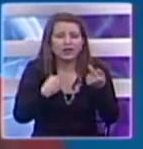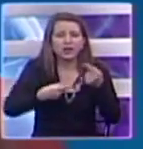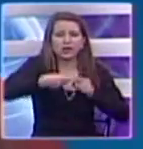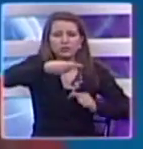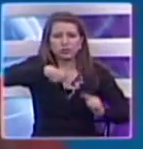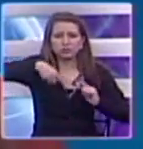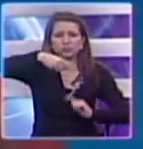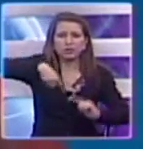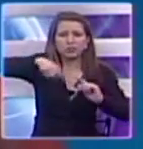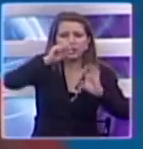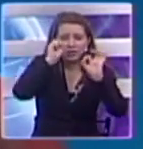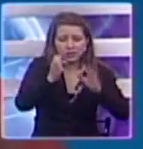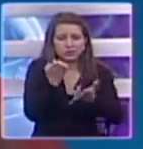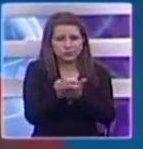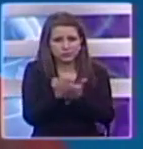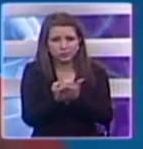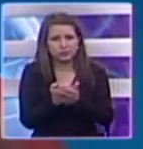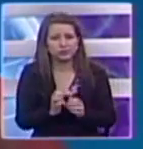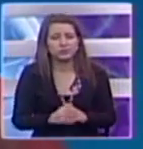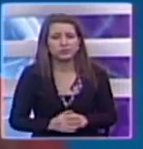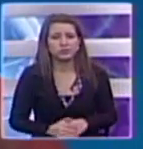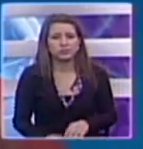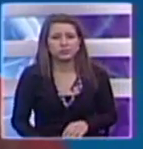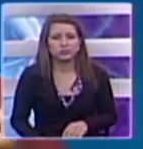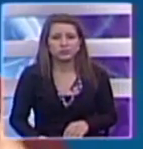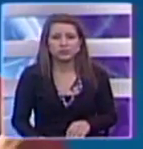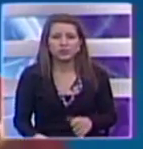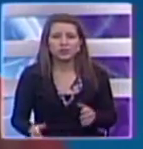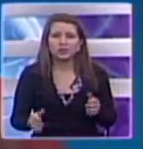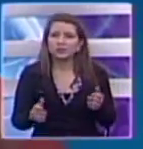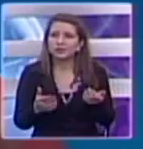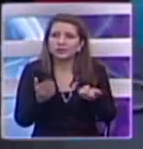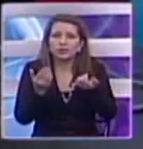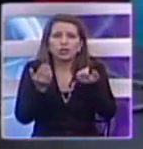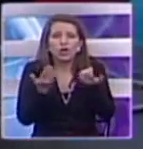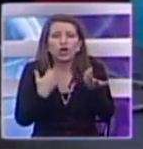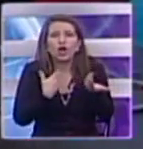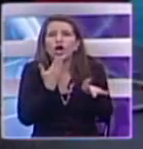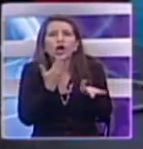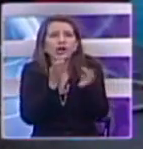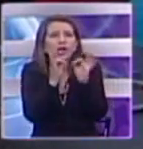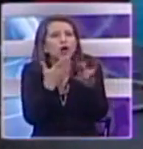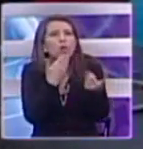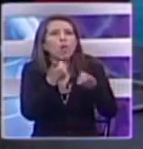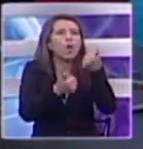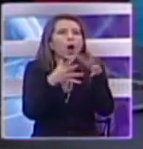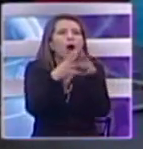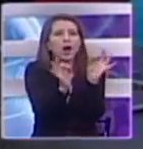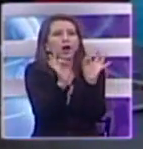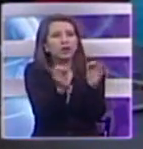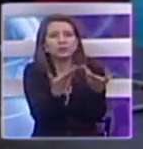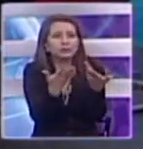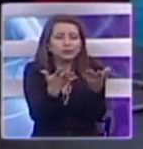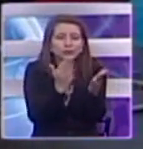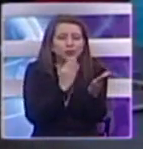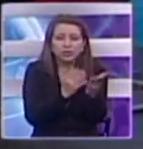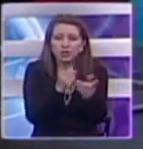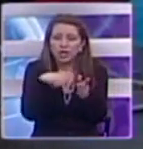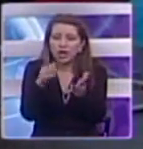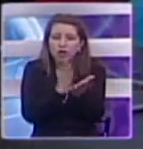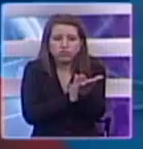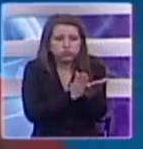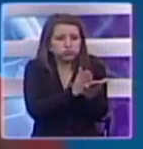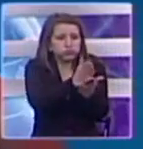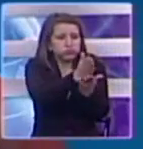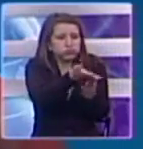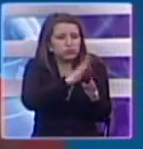cíclicas de la economía, pero no hay ciencia en la receta. Se le teme a ciertos lineamientos que dé el Fondo